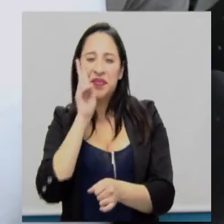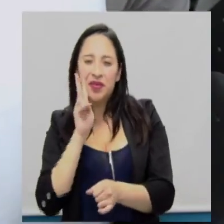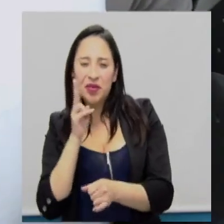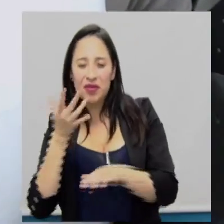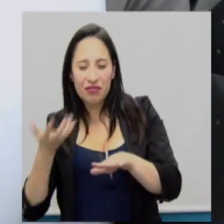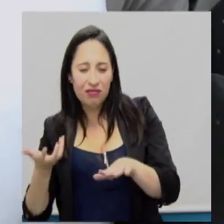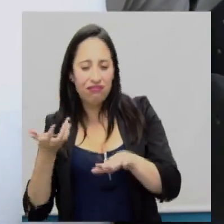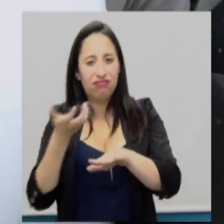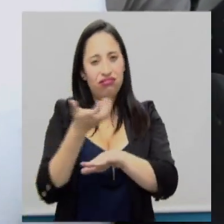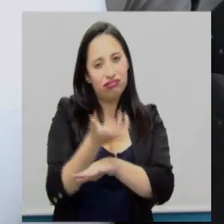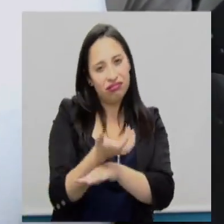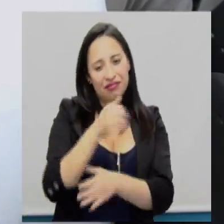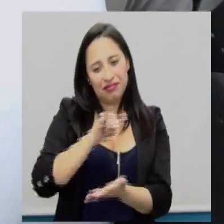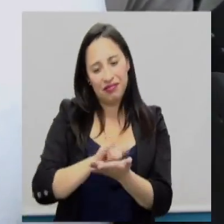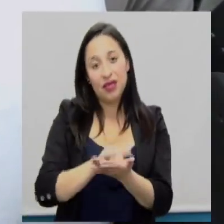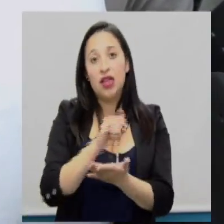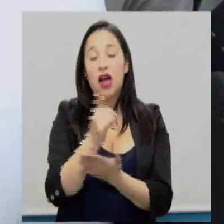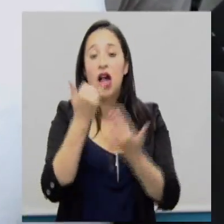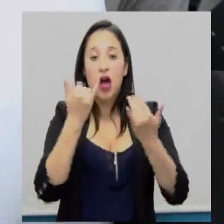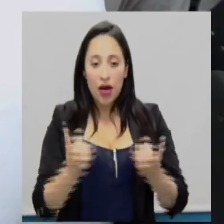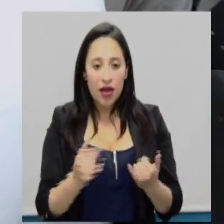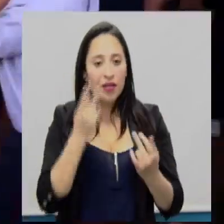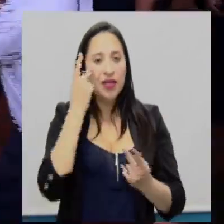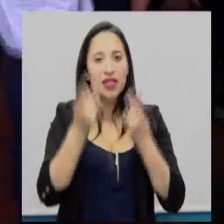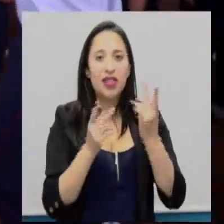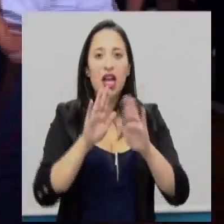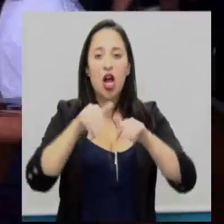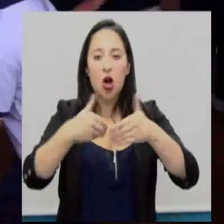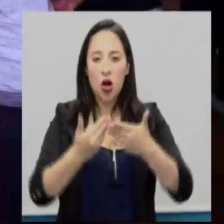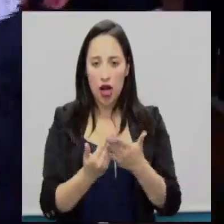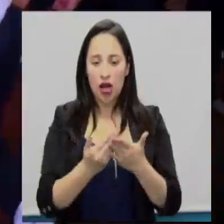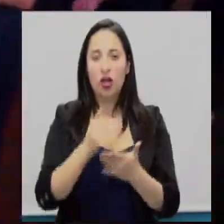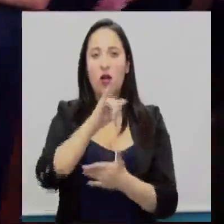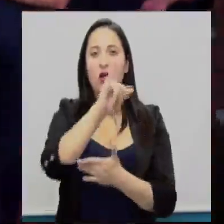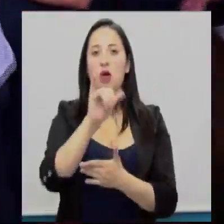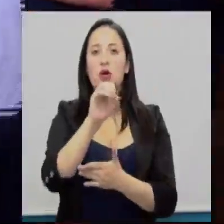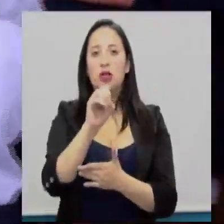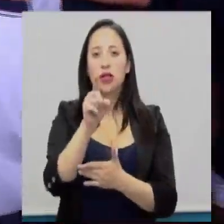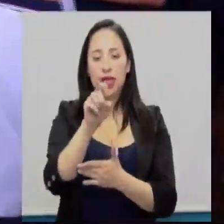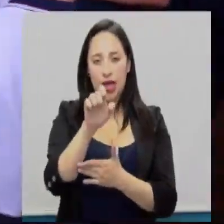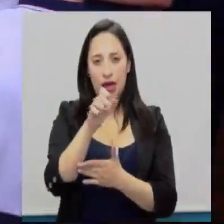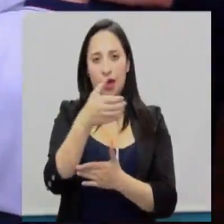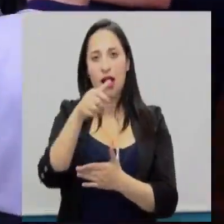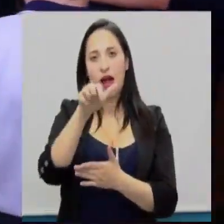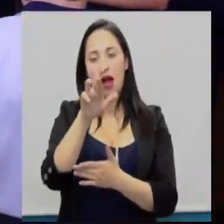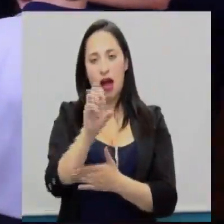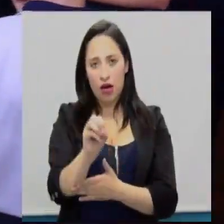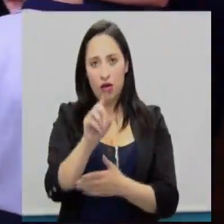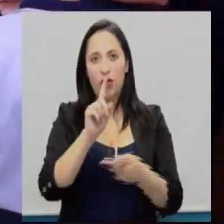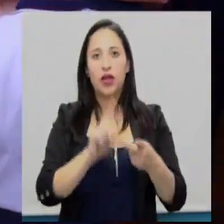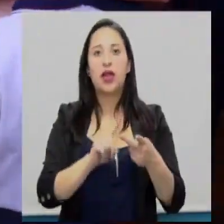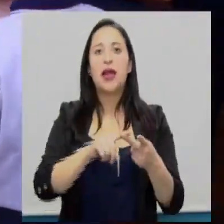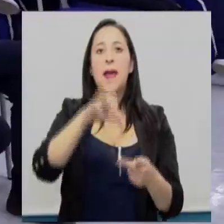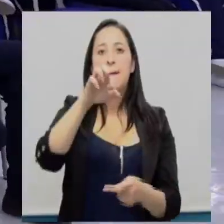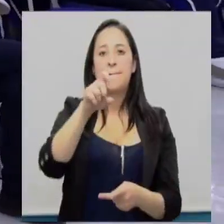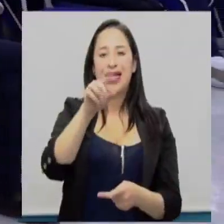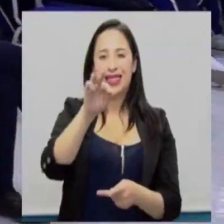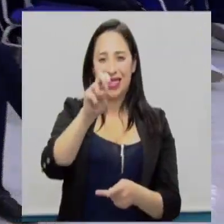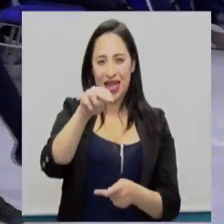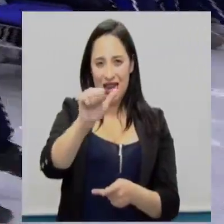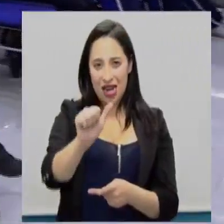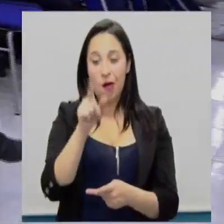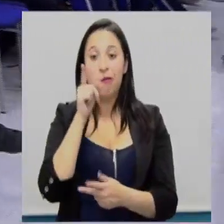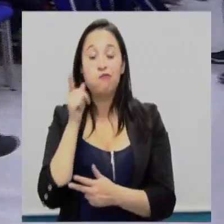El diagnóstico se inició con la visita a los colegios Misael Pastrana Borrero y José Eusebio Caro, con los funcionarios de educación de la